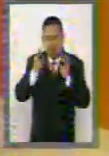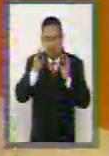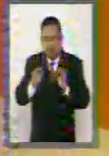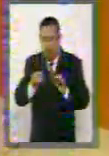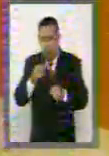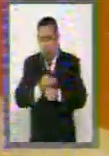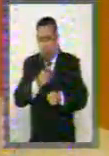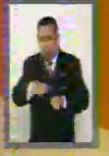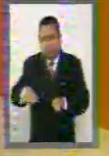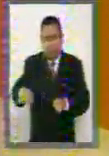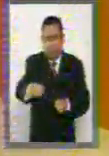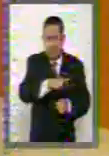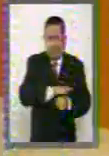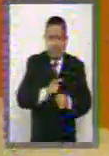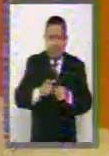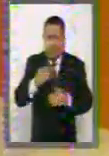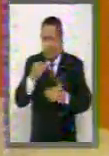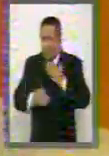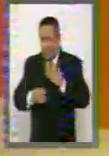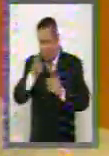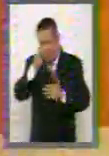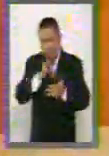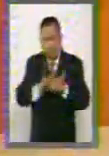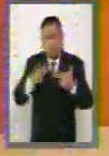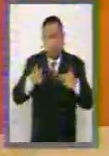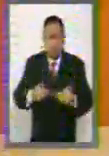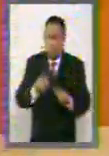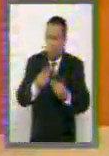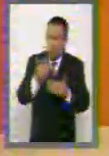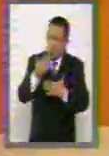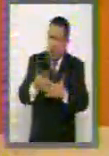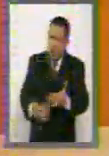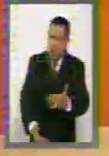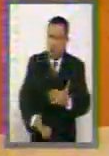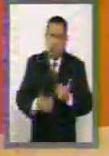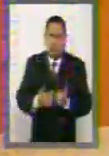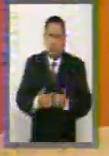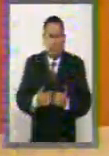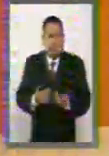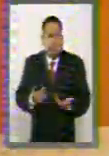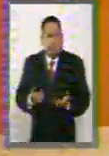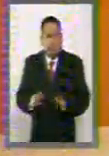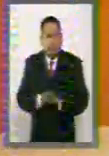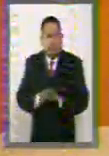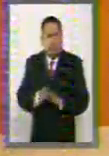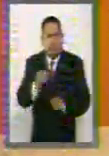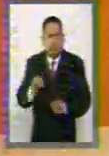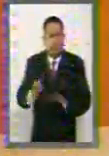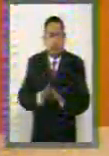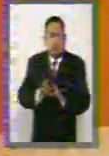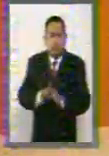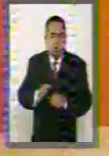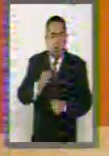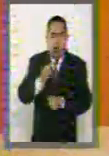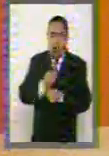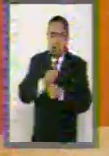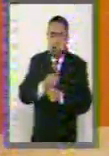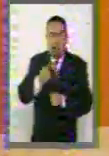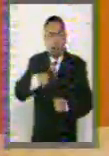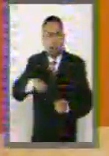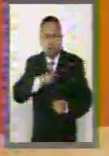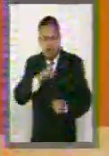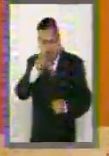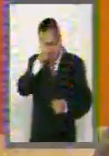una crisis de derechos humanos. ¿Cómo es posible que estemos divididos